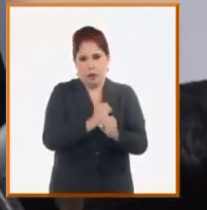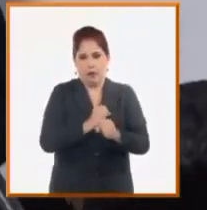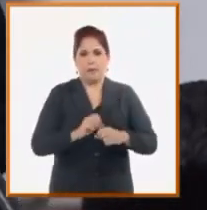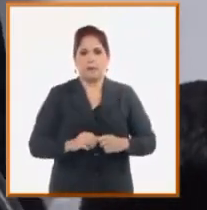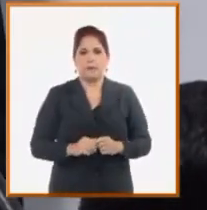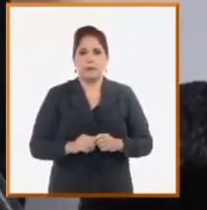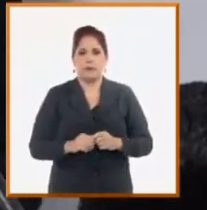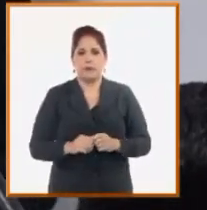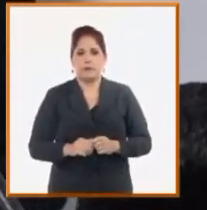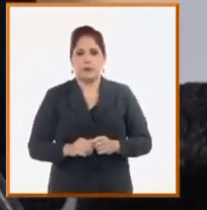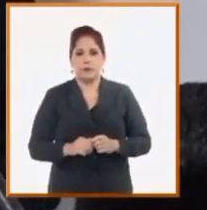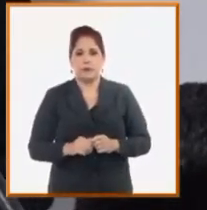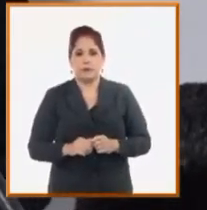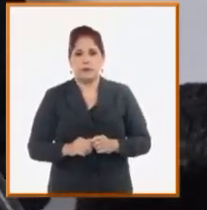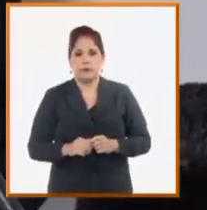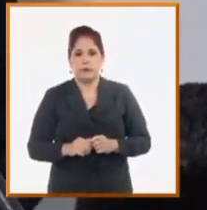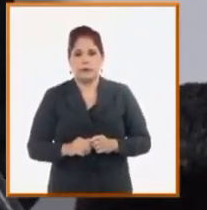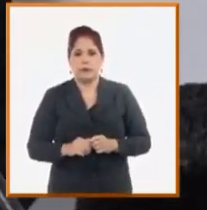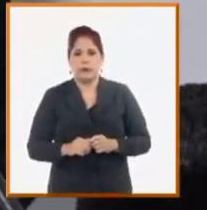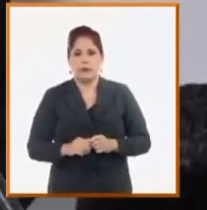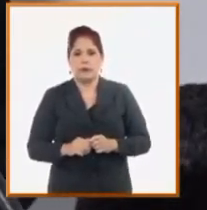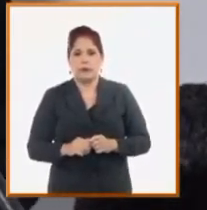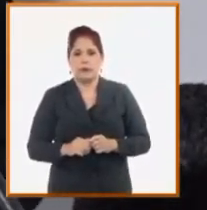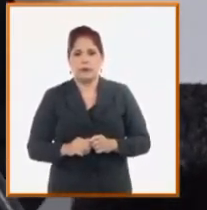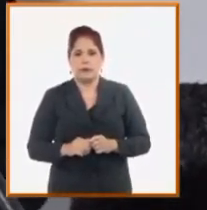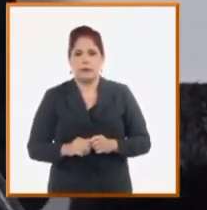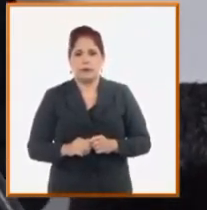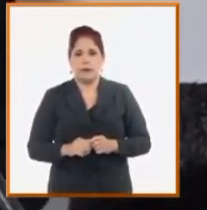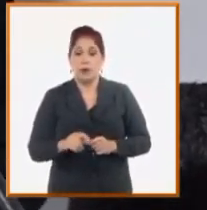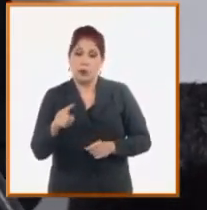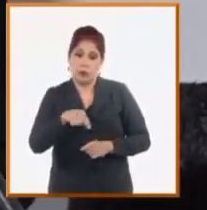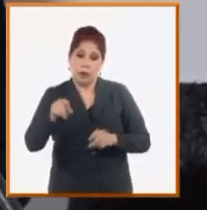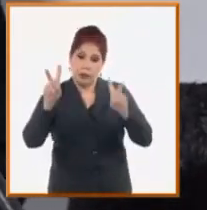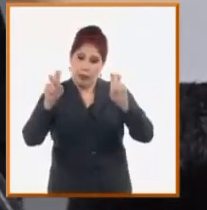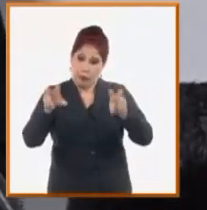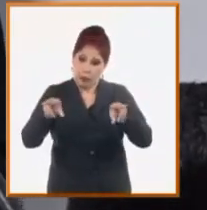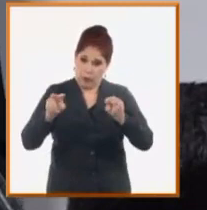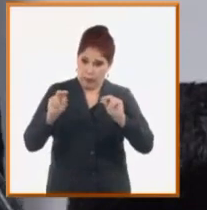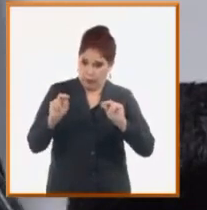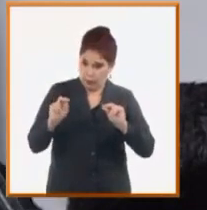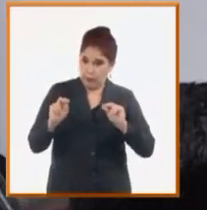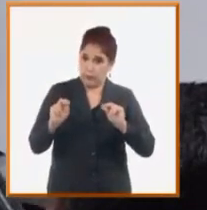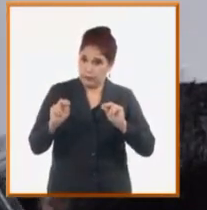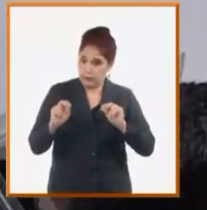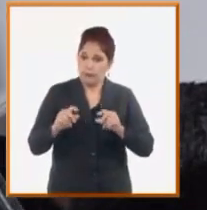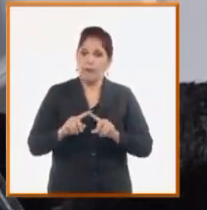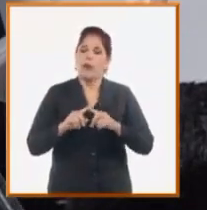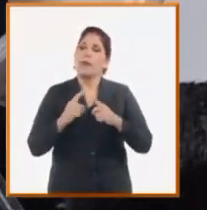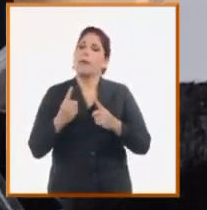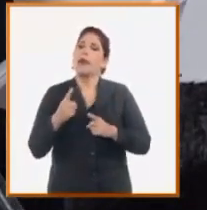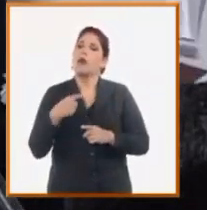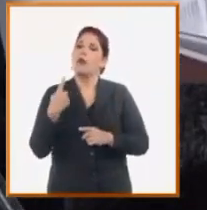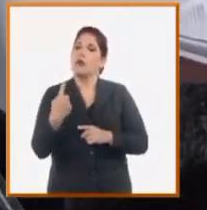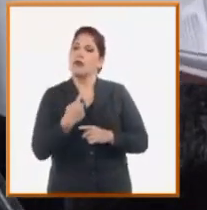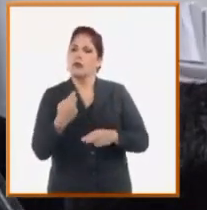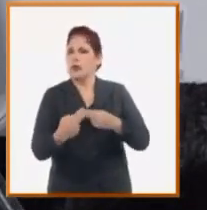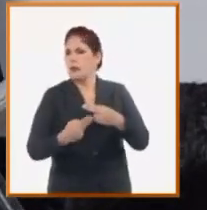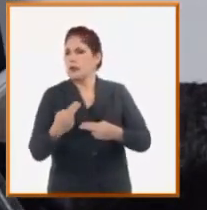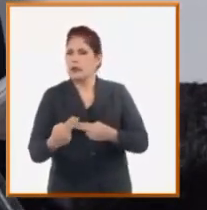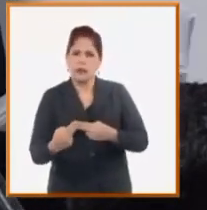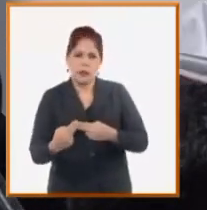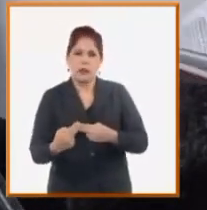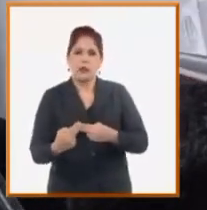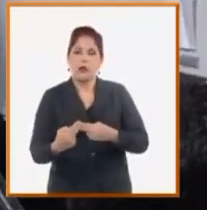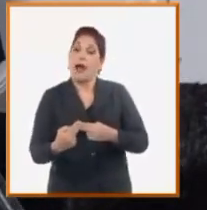estamos viviendo, esto es un tema relativamente nuevo, como se ha explicado aquí, pero se está produciendo